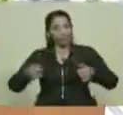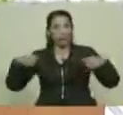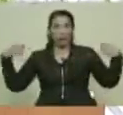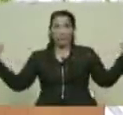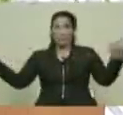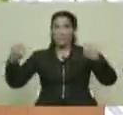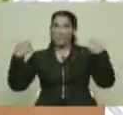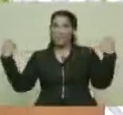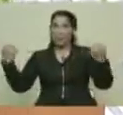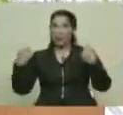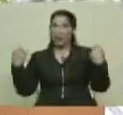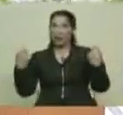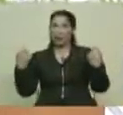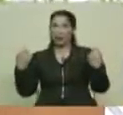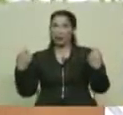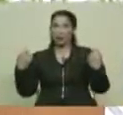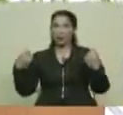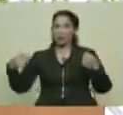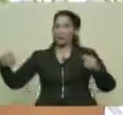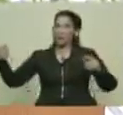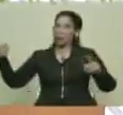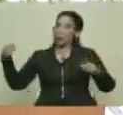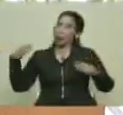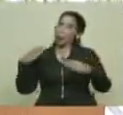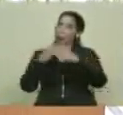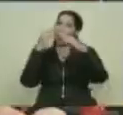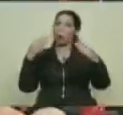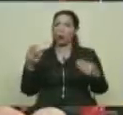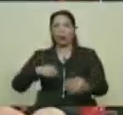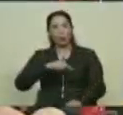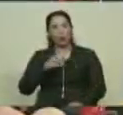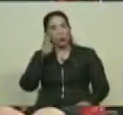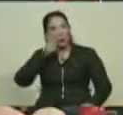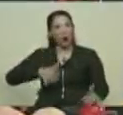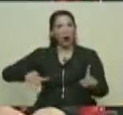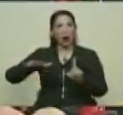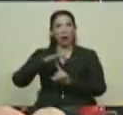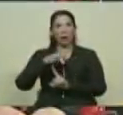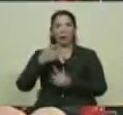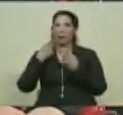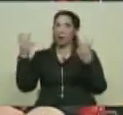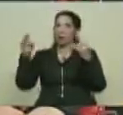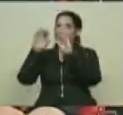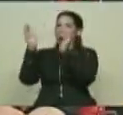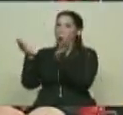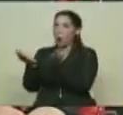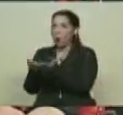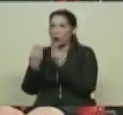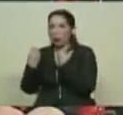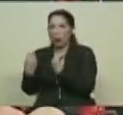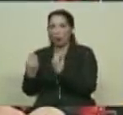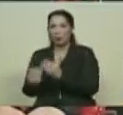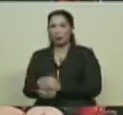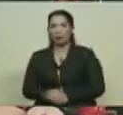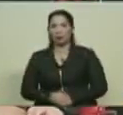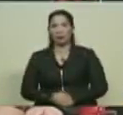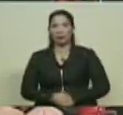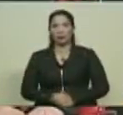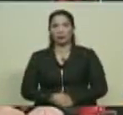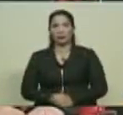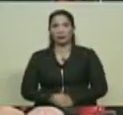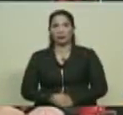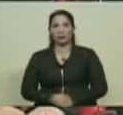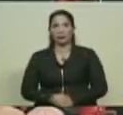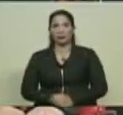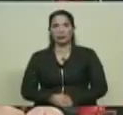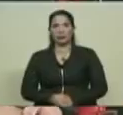de desmoralización contra nuestro pueblo, lo han expuesto en el mundo como flojos,